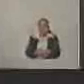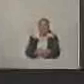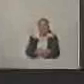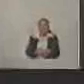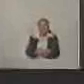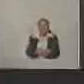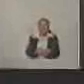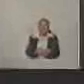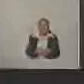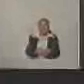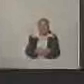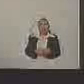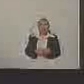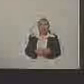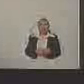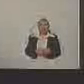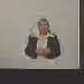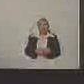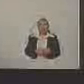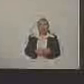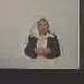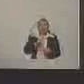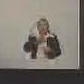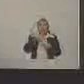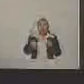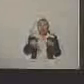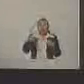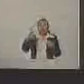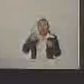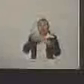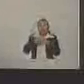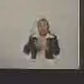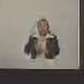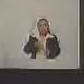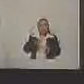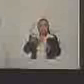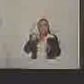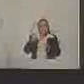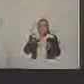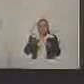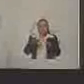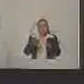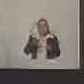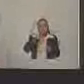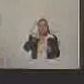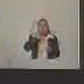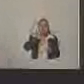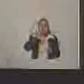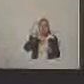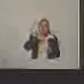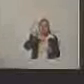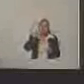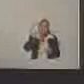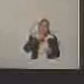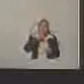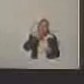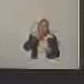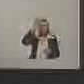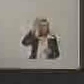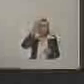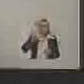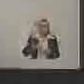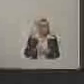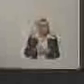has dejado en el ejemplo todo tu esfuerzo y todo tu trabajo. Me refiero a ti, vecino, a ti, vecina,